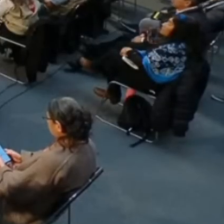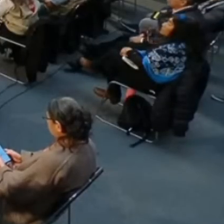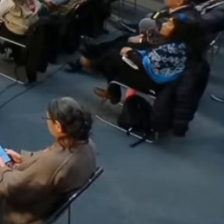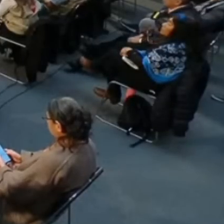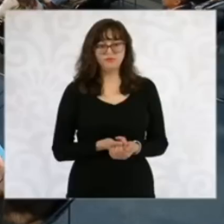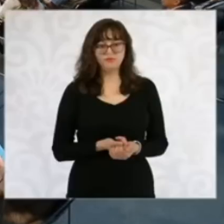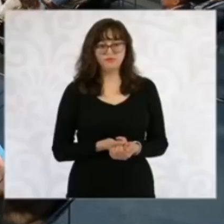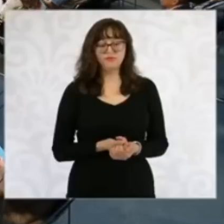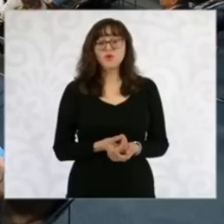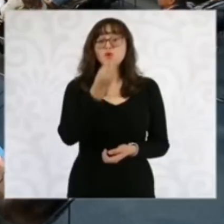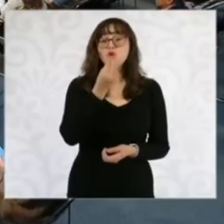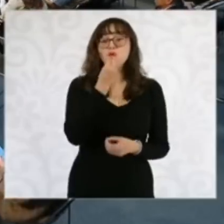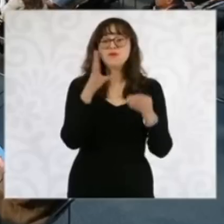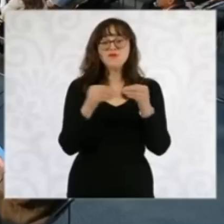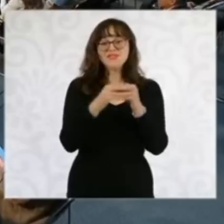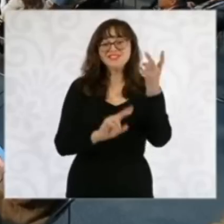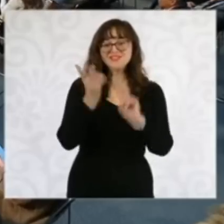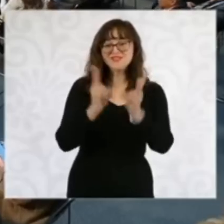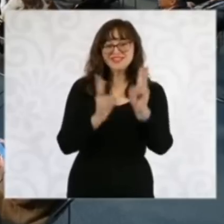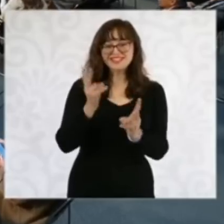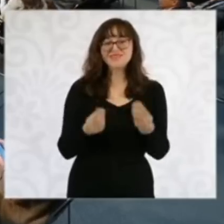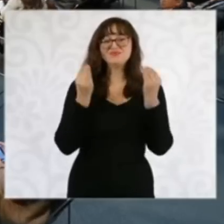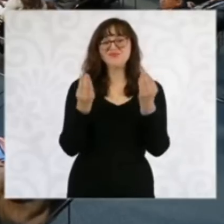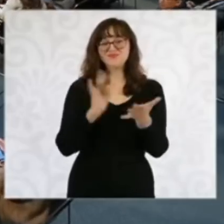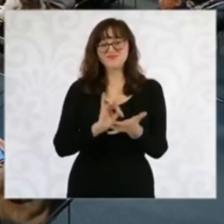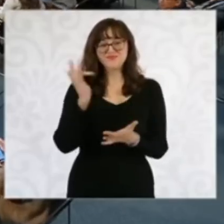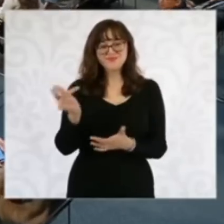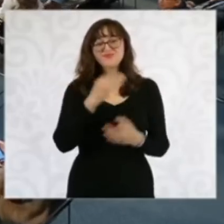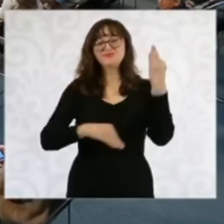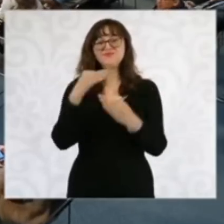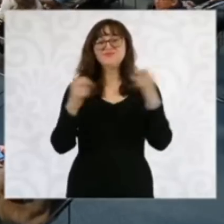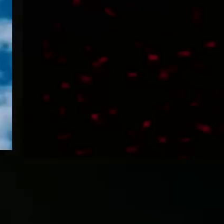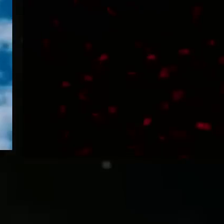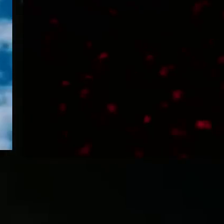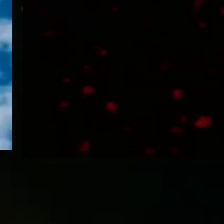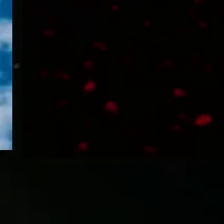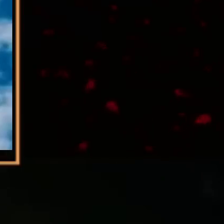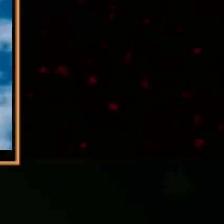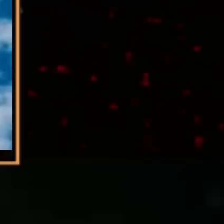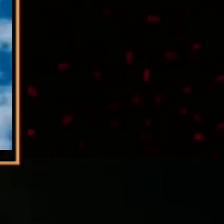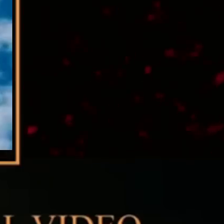Come frutas y verduras. Muchas gracias a todos y a todas. Nos vemos mañana.